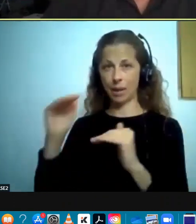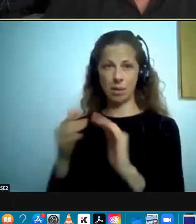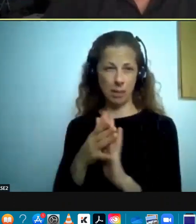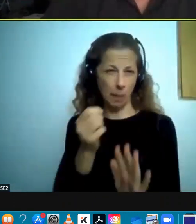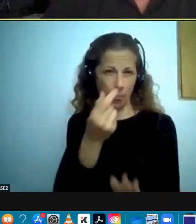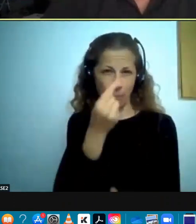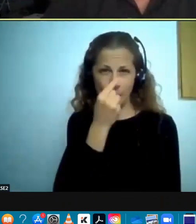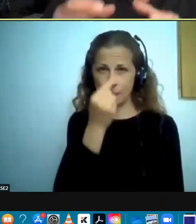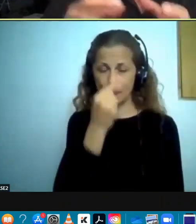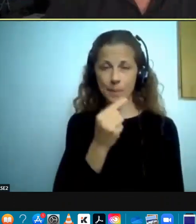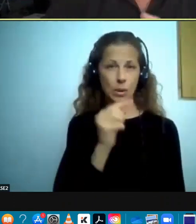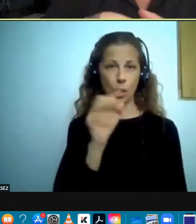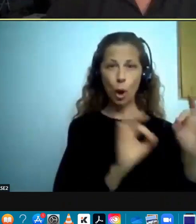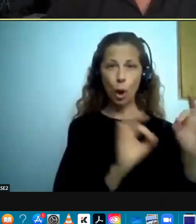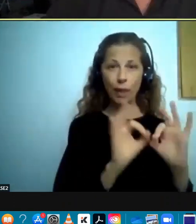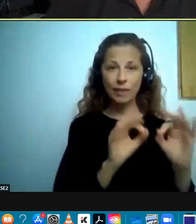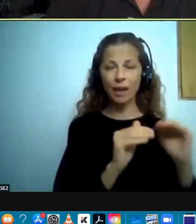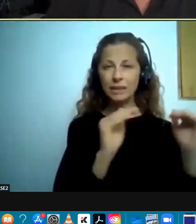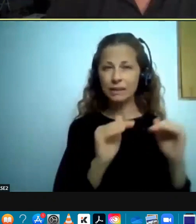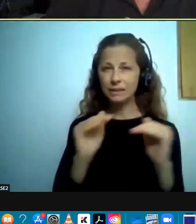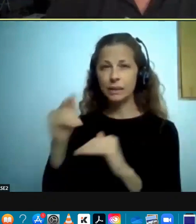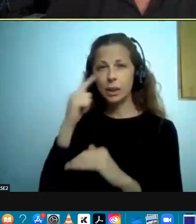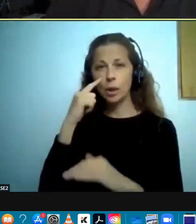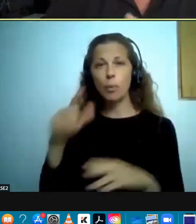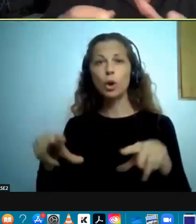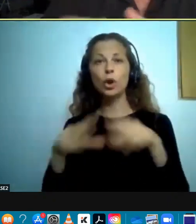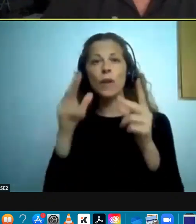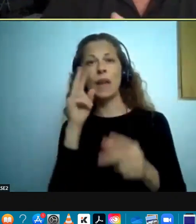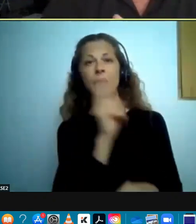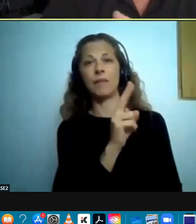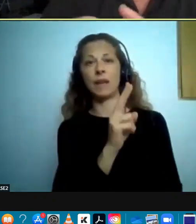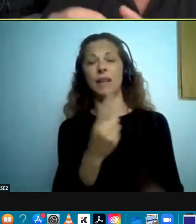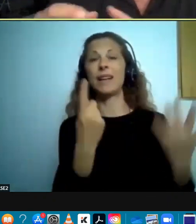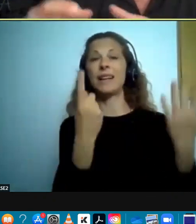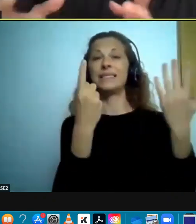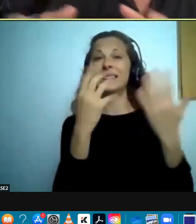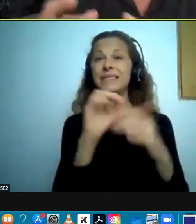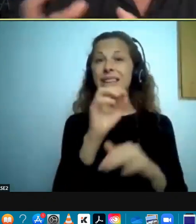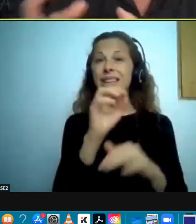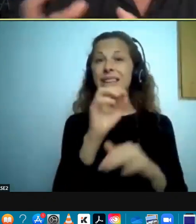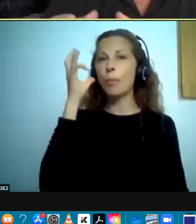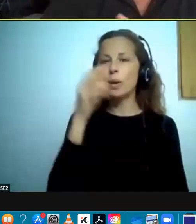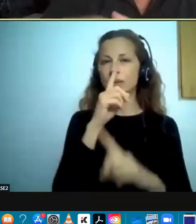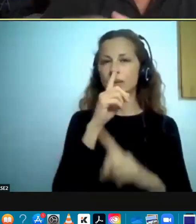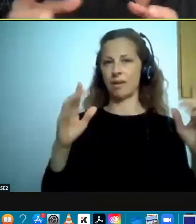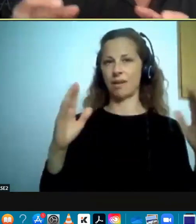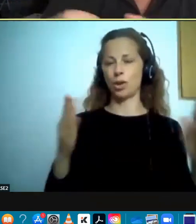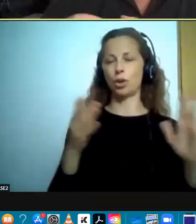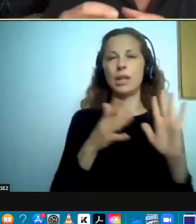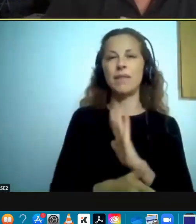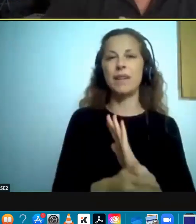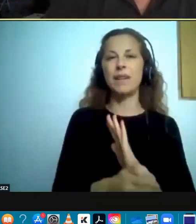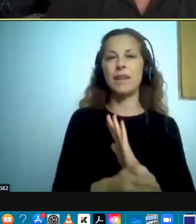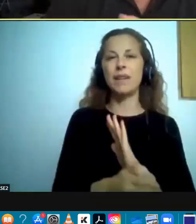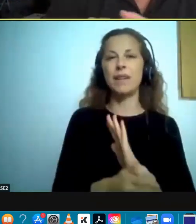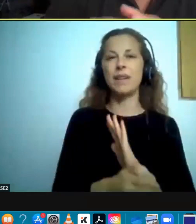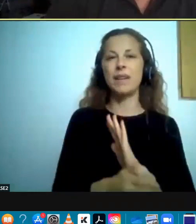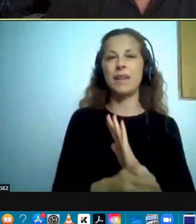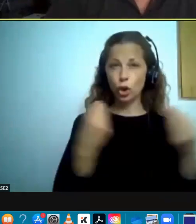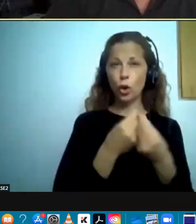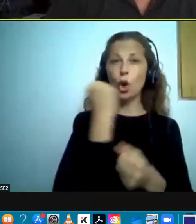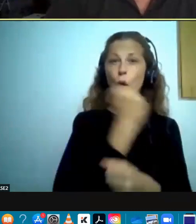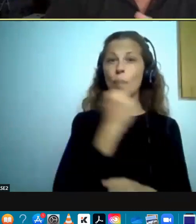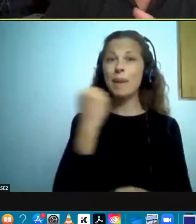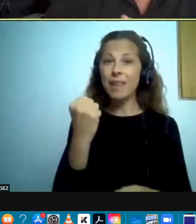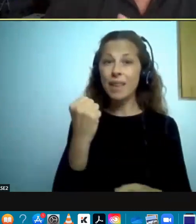población que considera que el asesinato de 60 mujeres, que representa el 22% de todos los homicidios que se producen